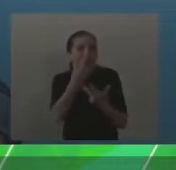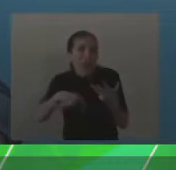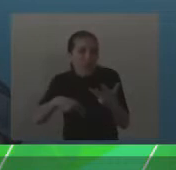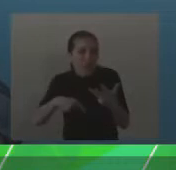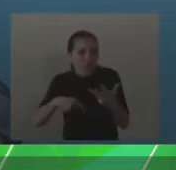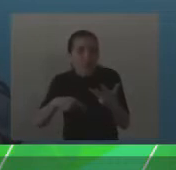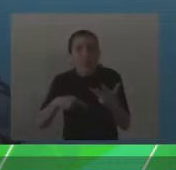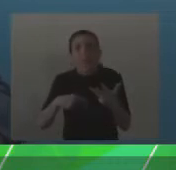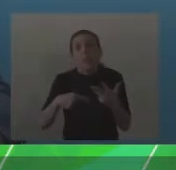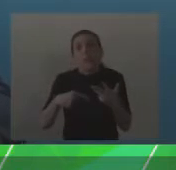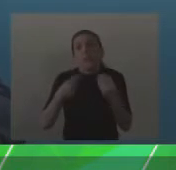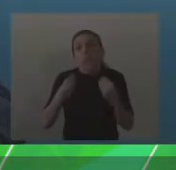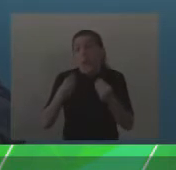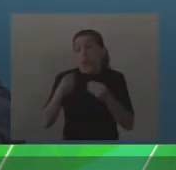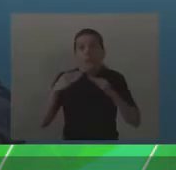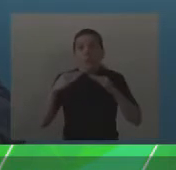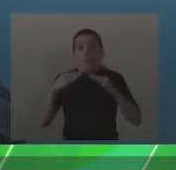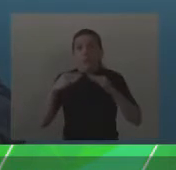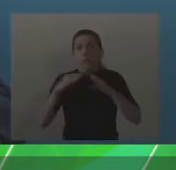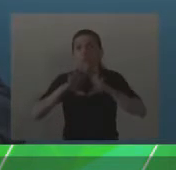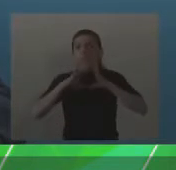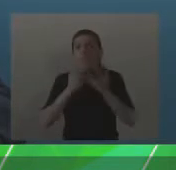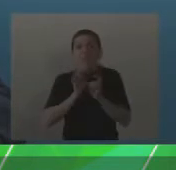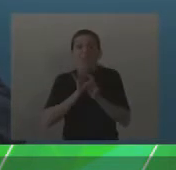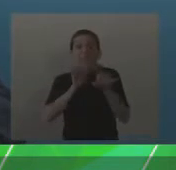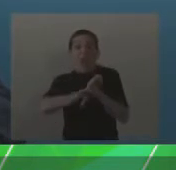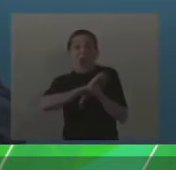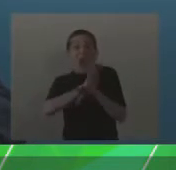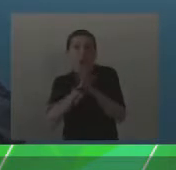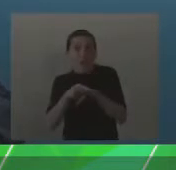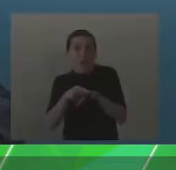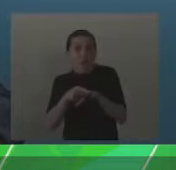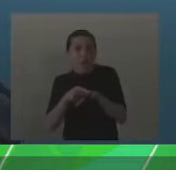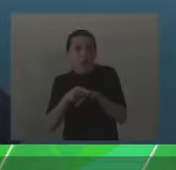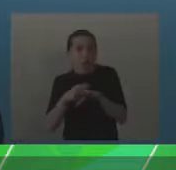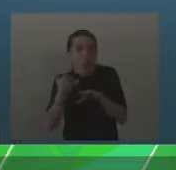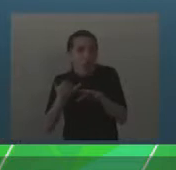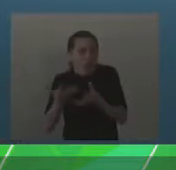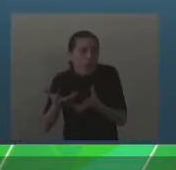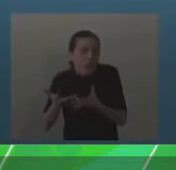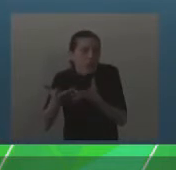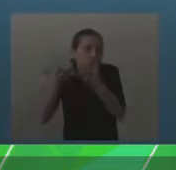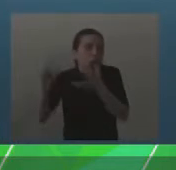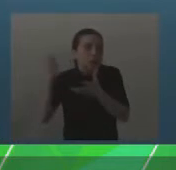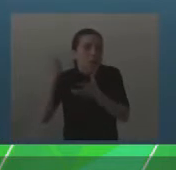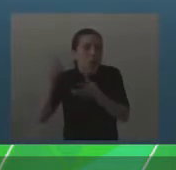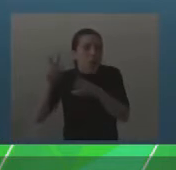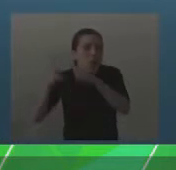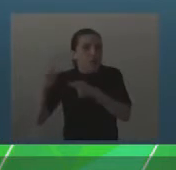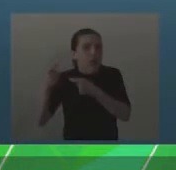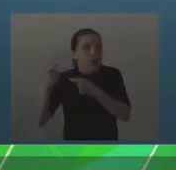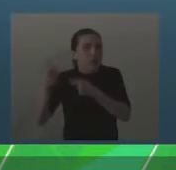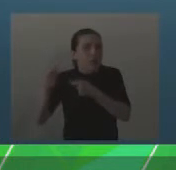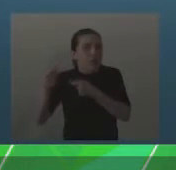abarca, porque cuando uno habla de Vicentín, SAIC, Sociedad Anónima, no sabemos si está involucrada nada más que